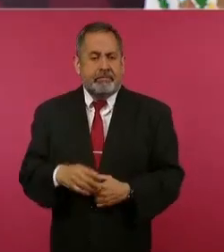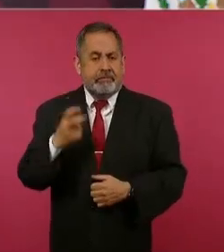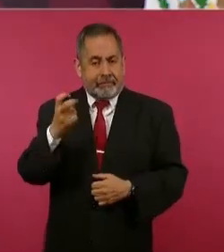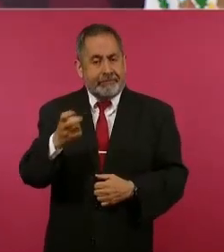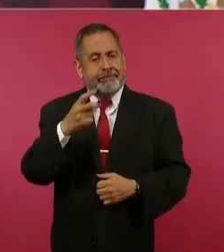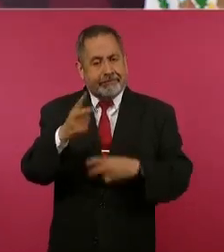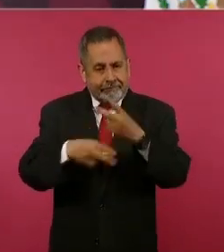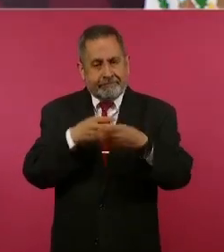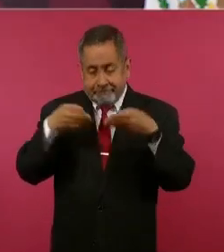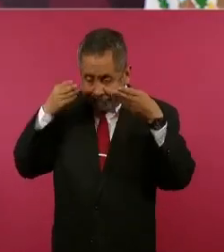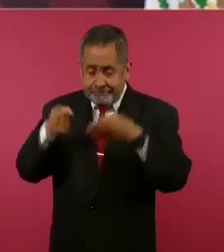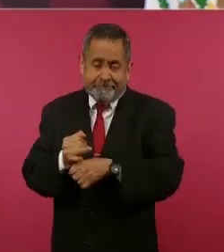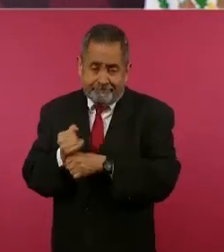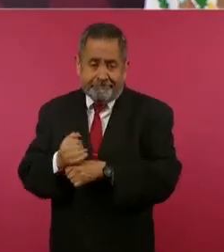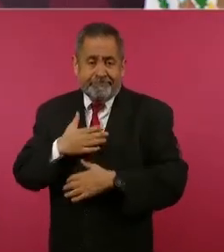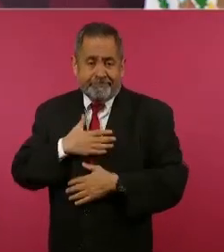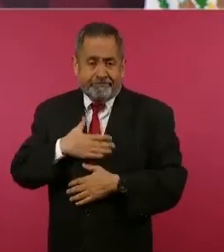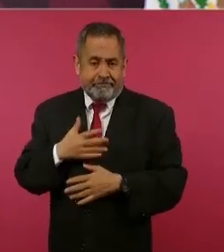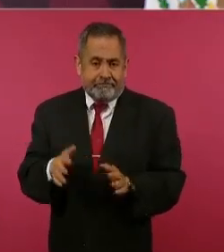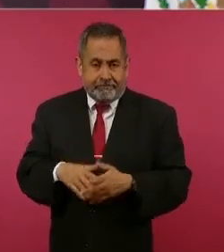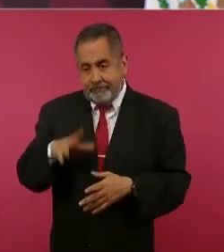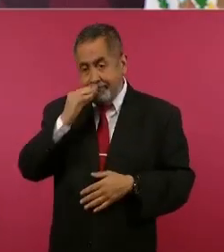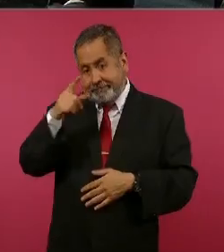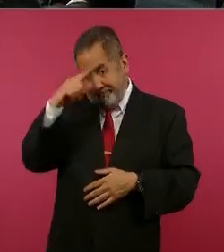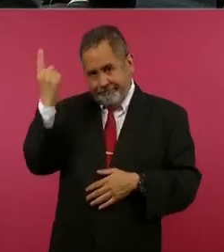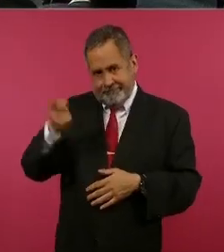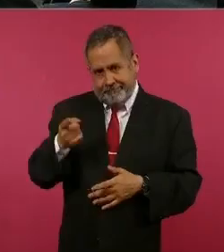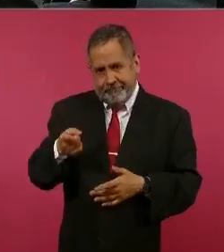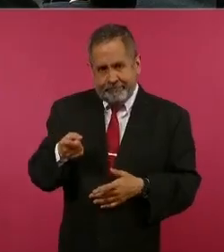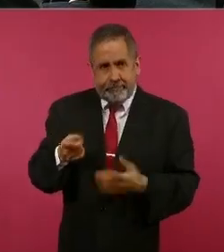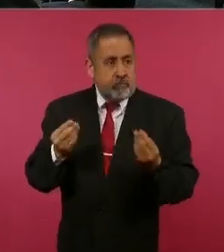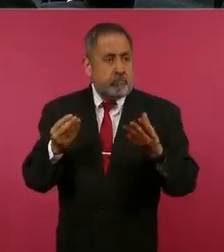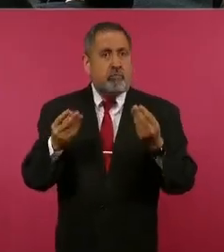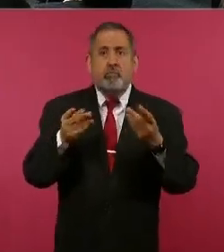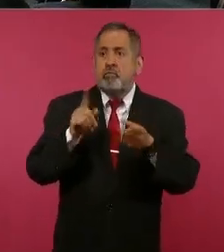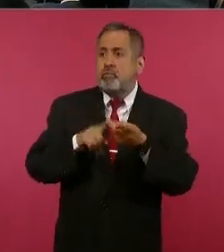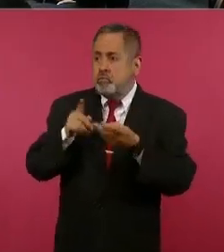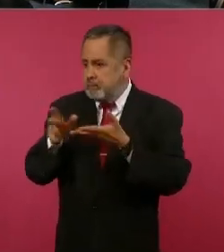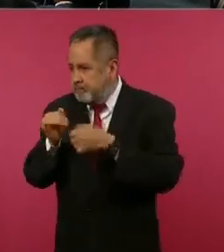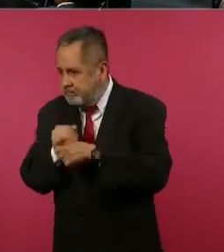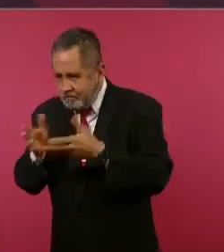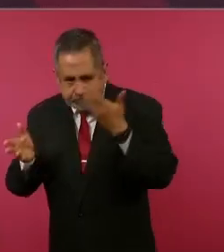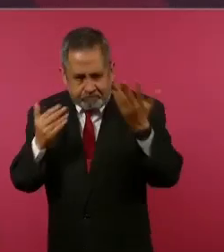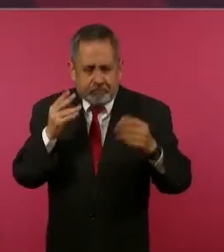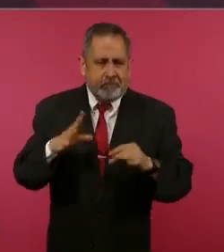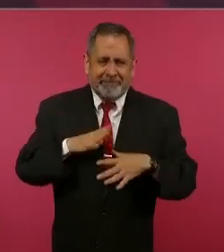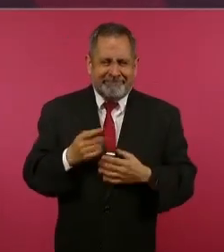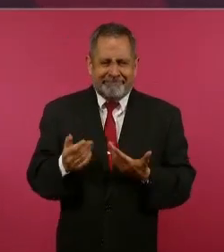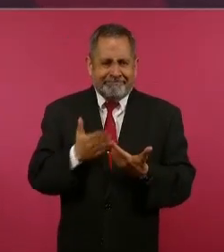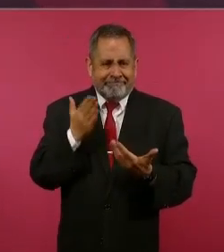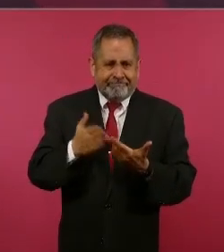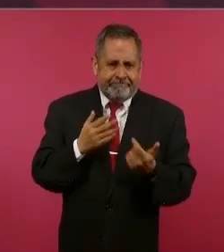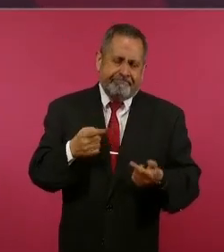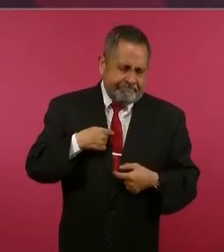eso voy a trabajar, y no es fácil porque no hay muchas fuentes